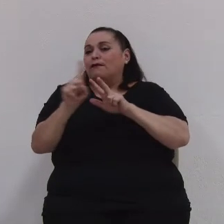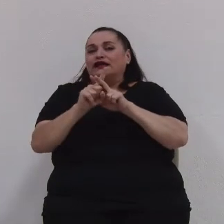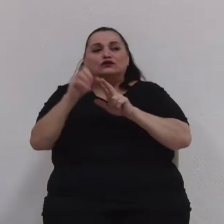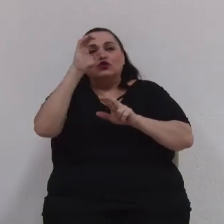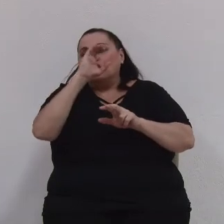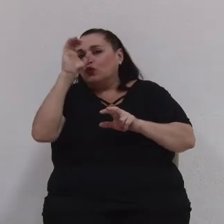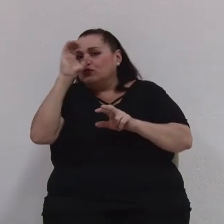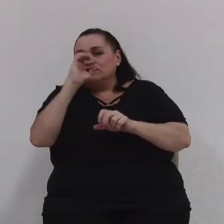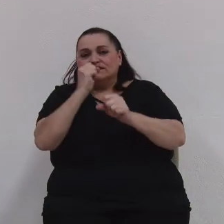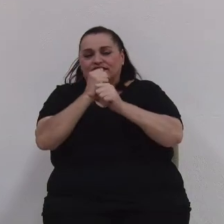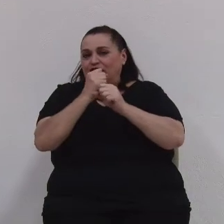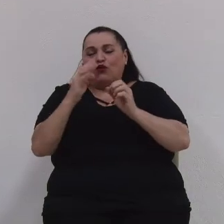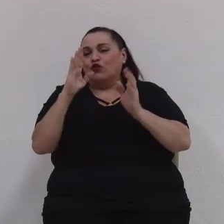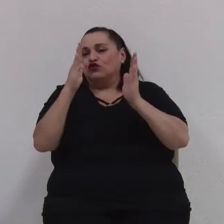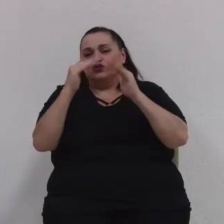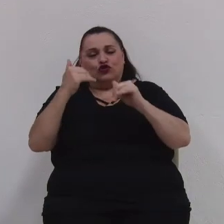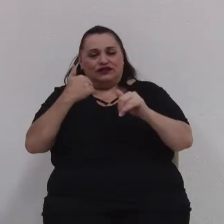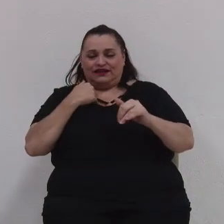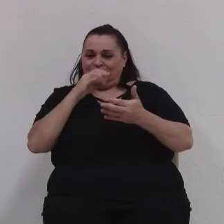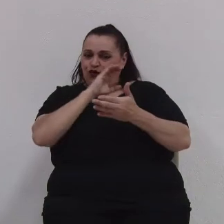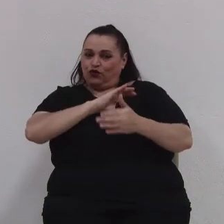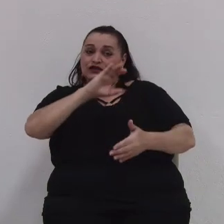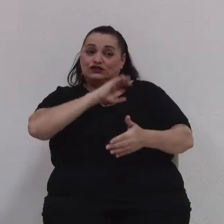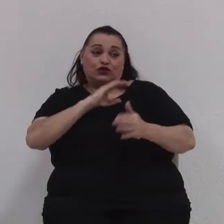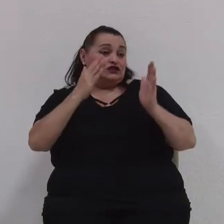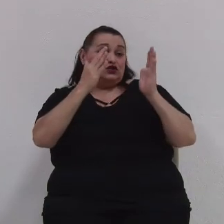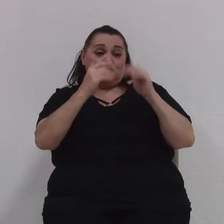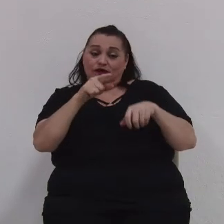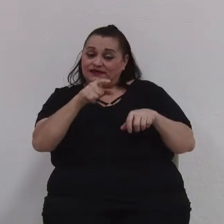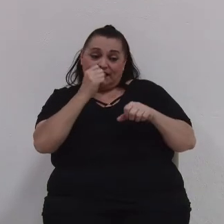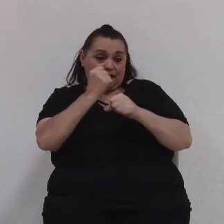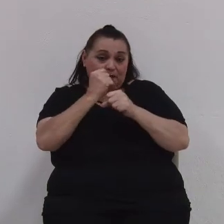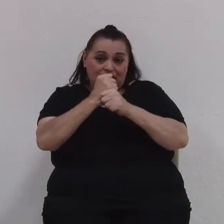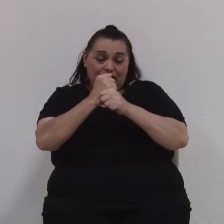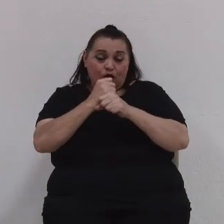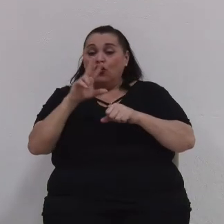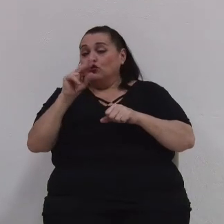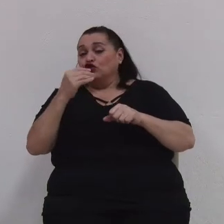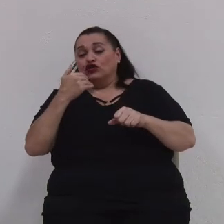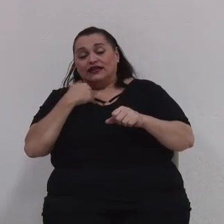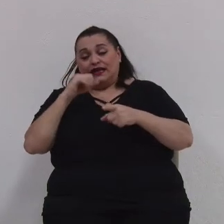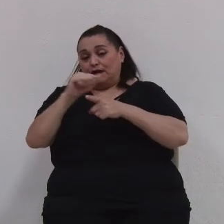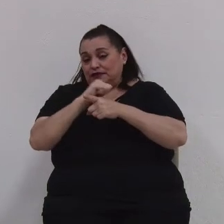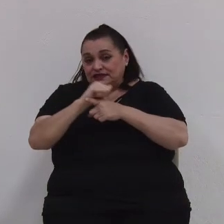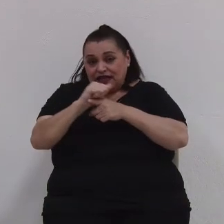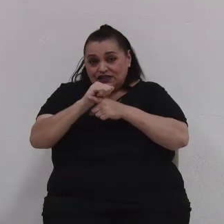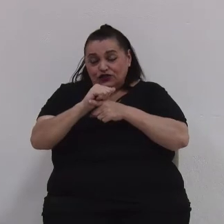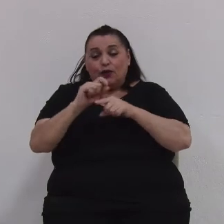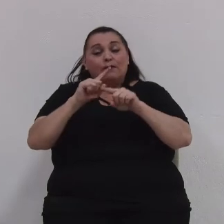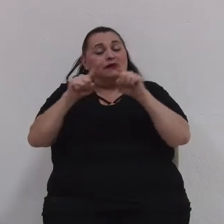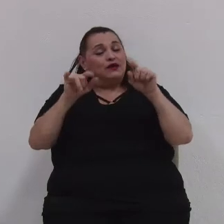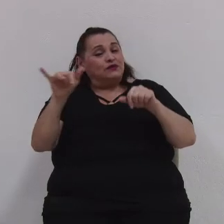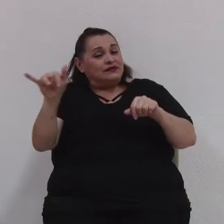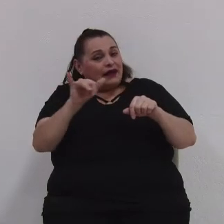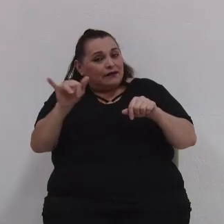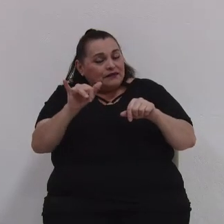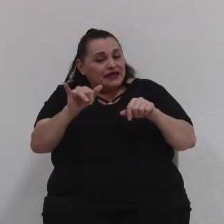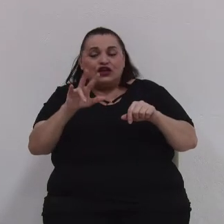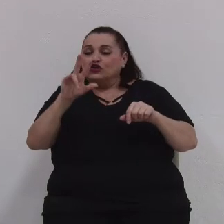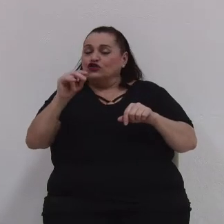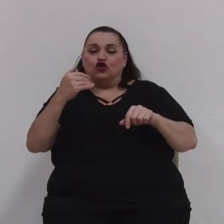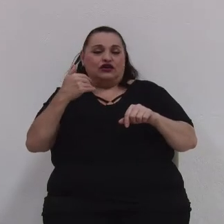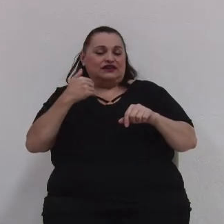empleo porque no tienen las condiciones, ya sea porque no están los empleos, porque no tienen la capacitación, pero sobre todo porque no